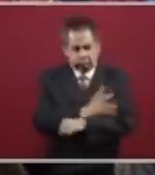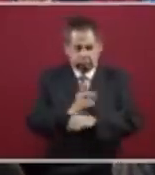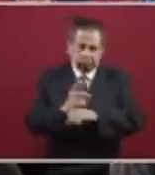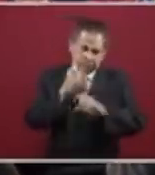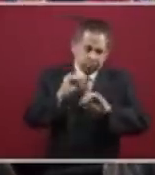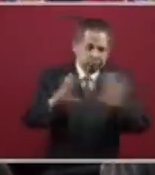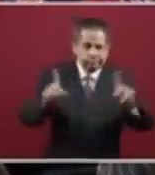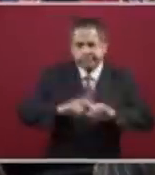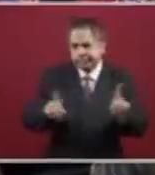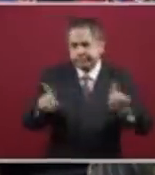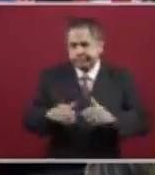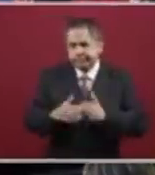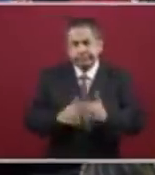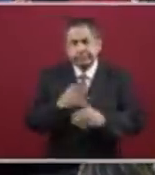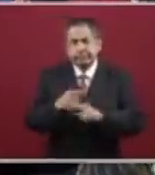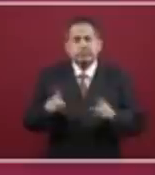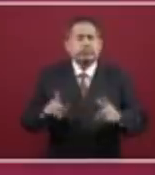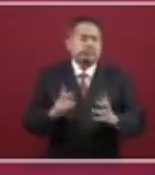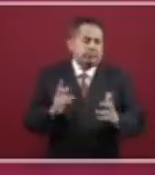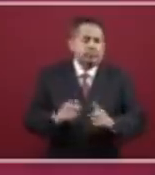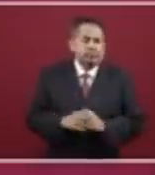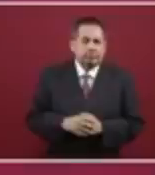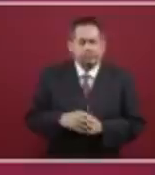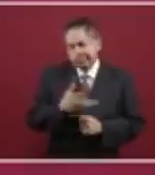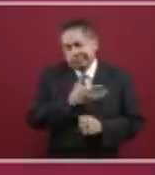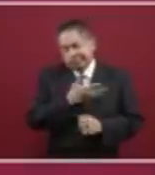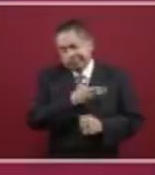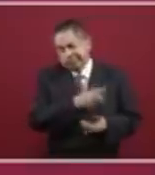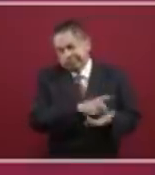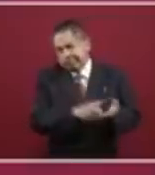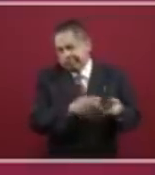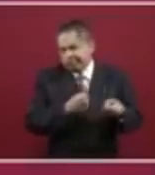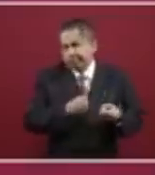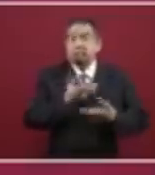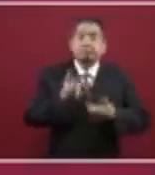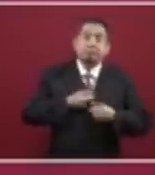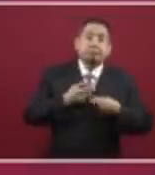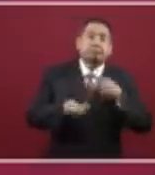distinto, pero tienen derecho pues a expresarse.